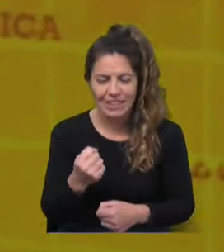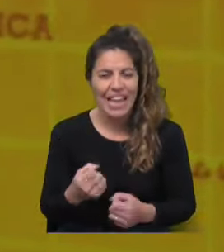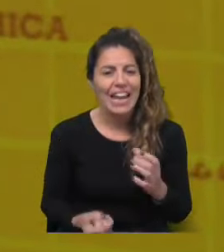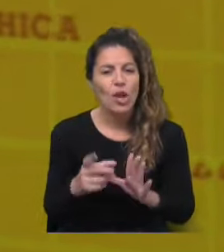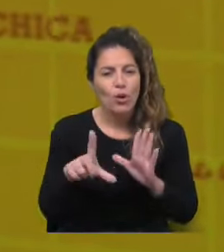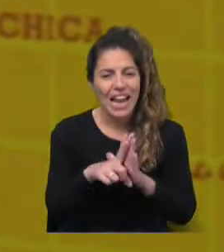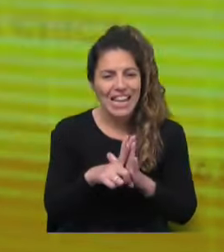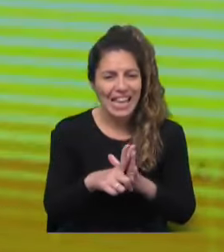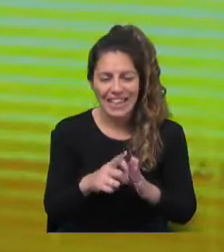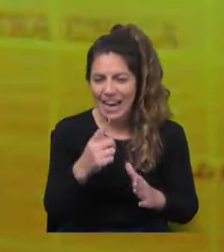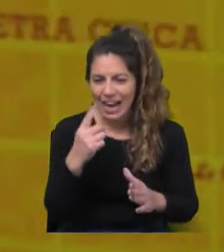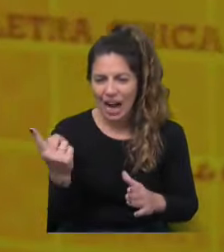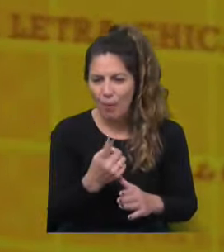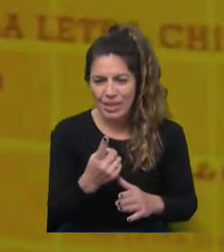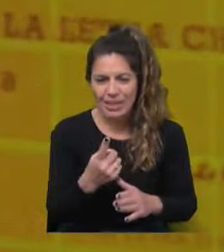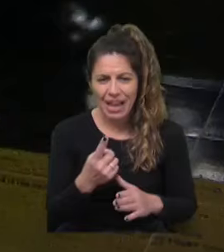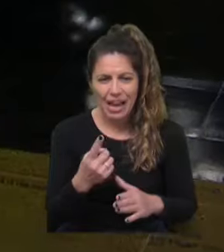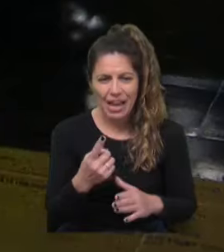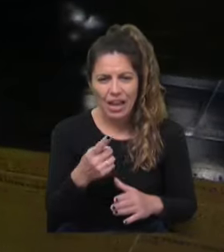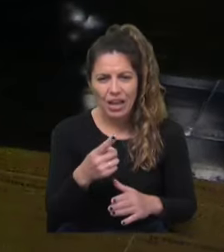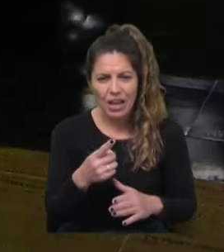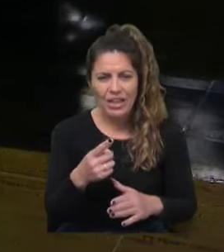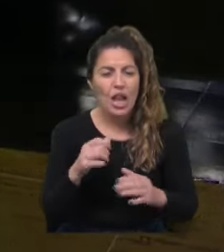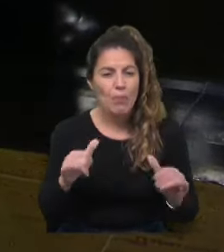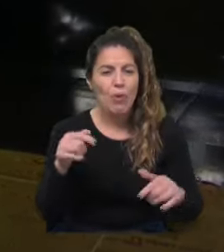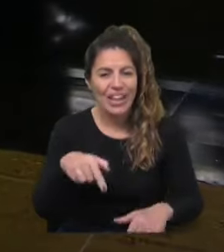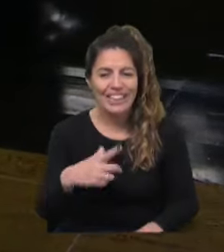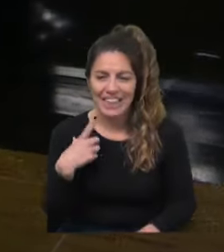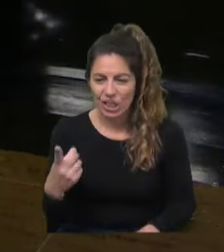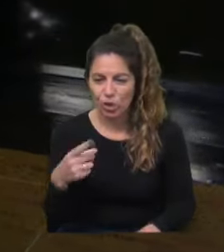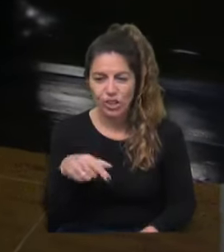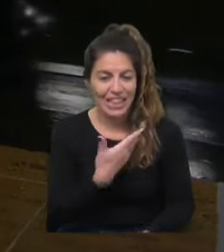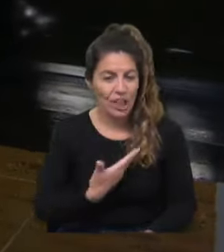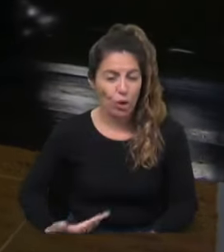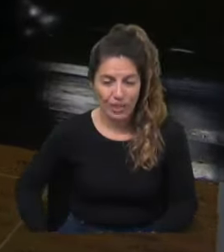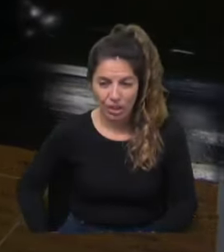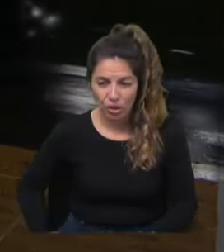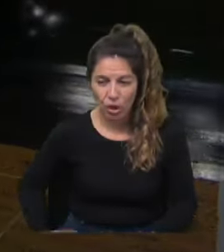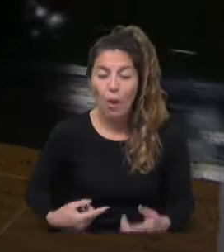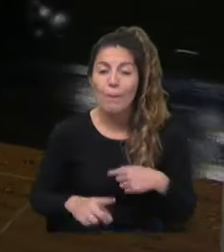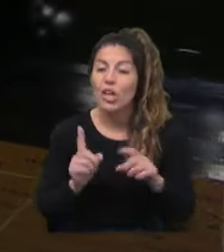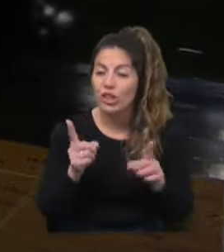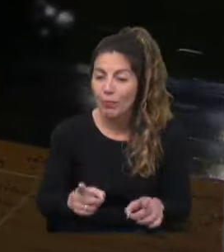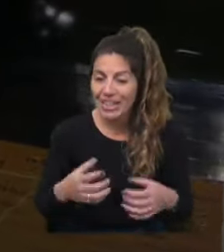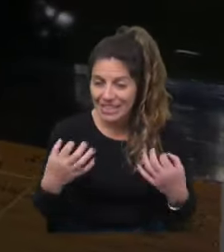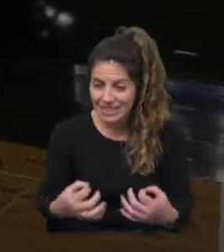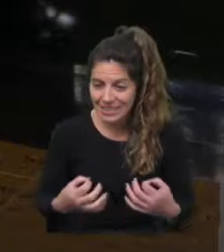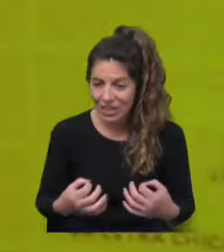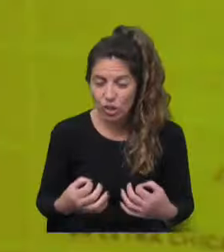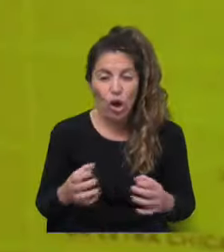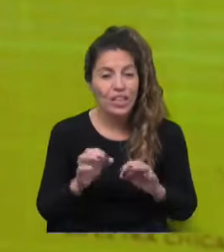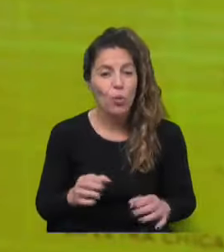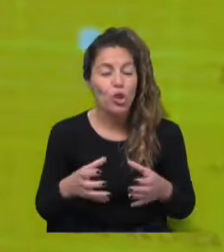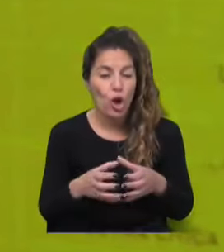express lapidaria para la caja que promovió este directorio y este gobierno, pero también es cierto que ninguno de